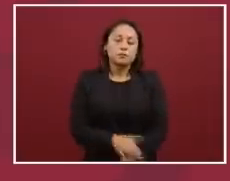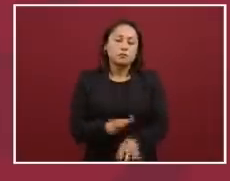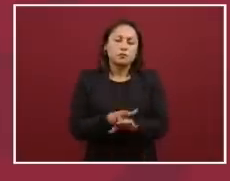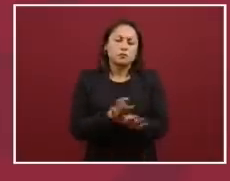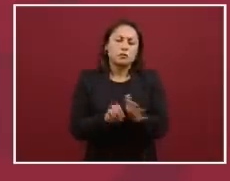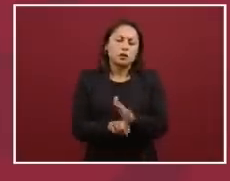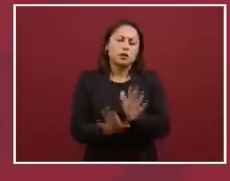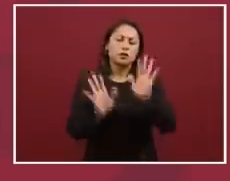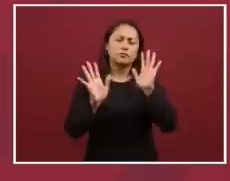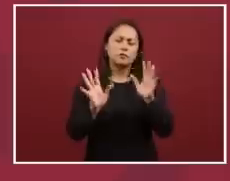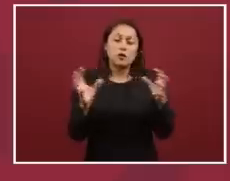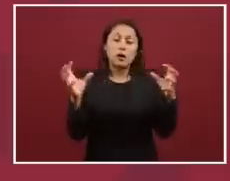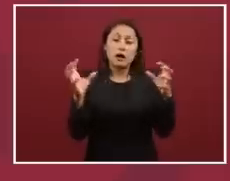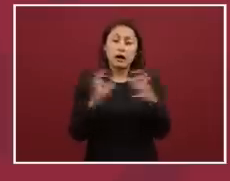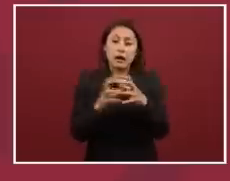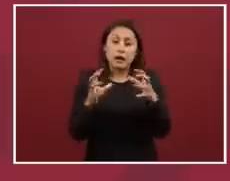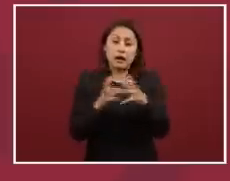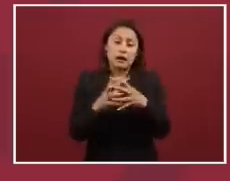comercial